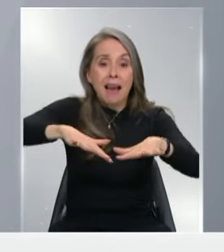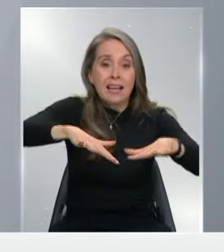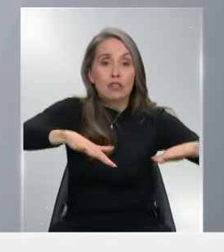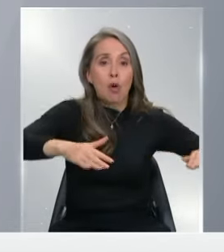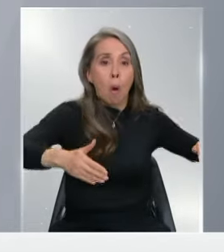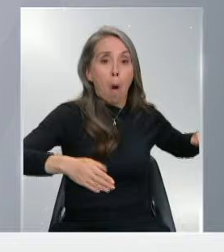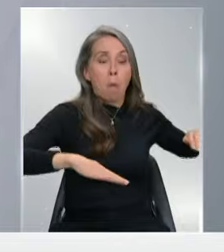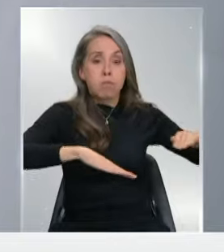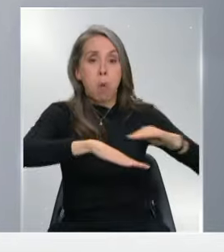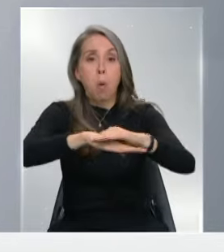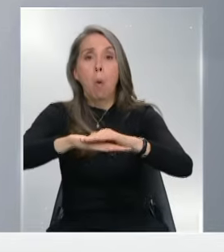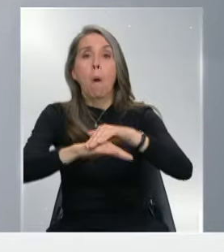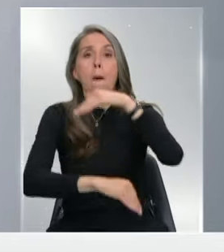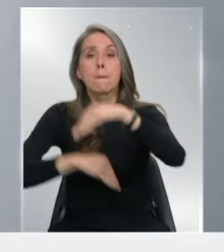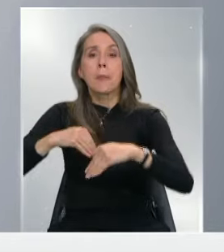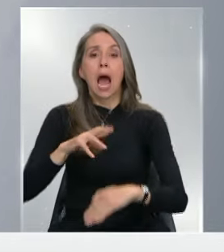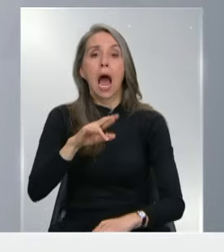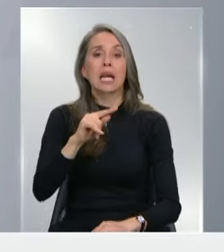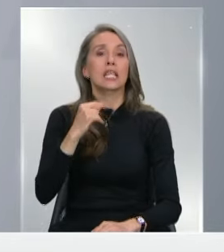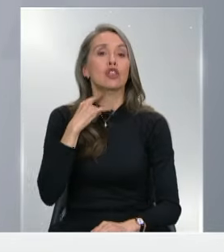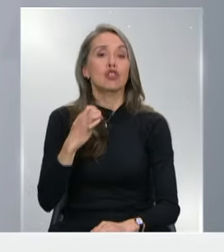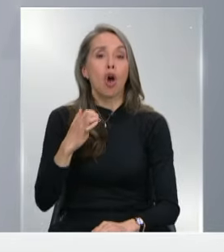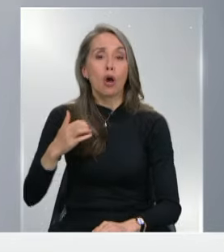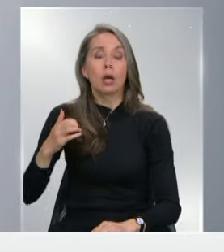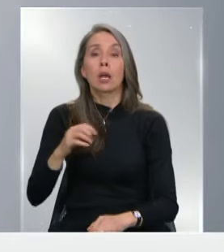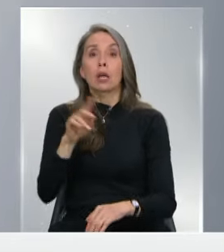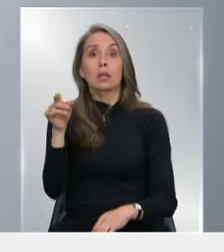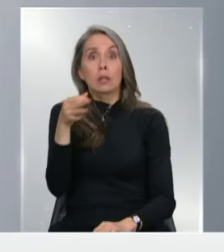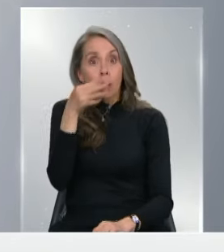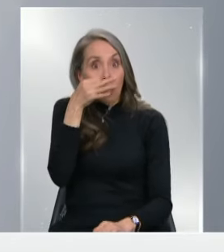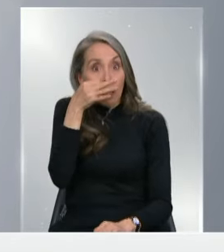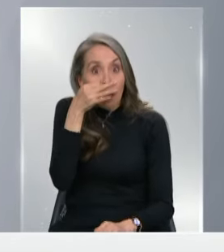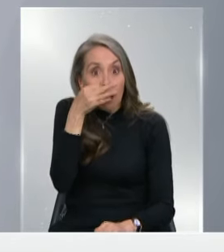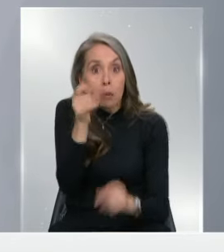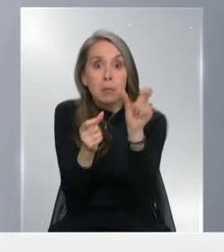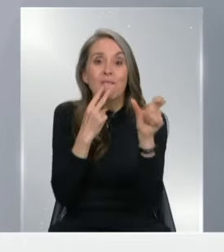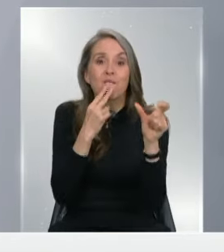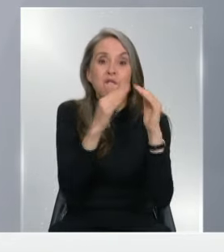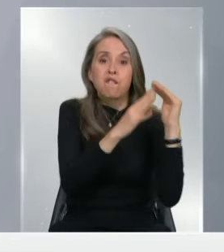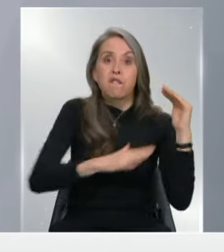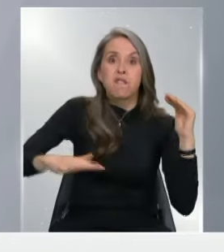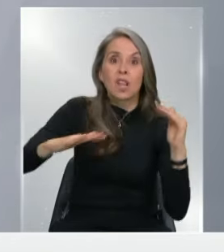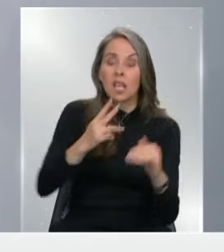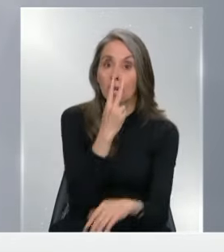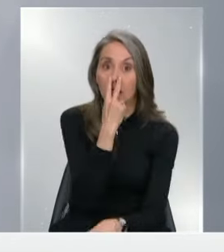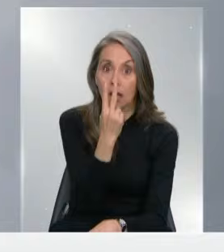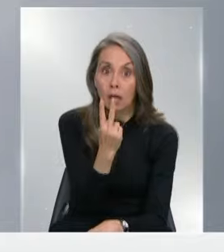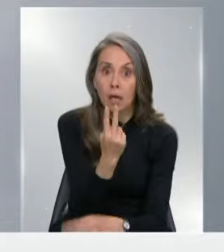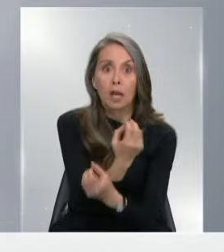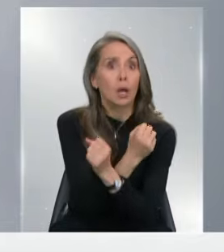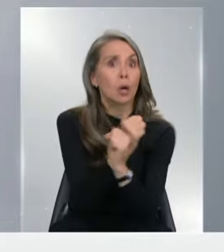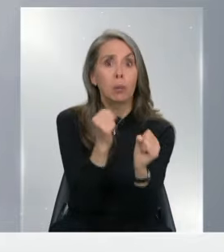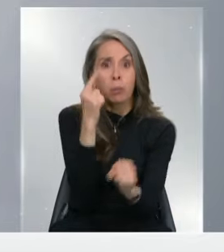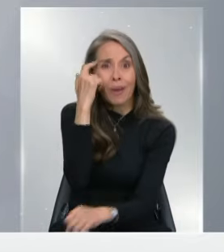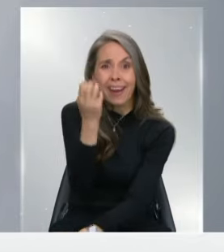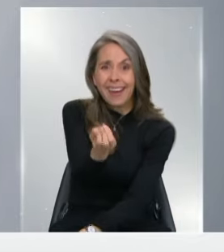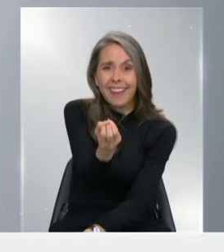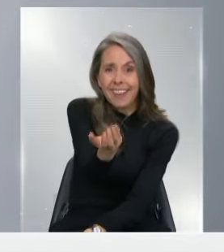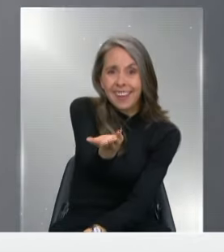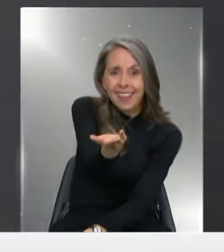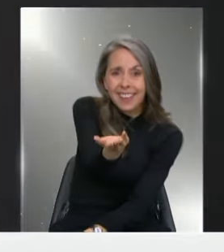en plena costa de Ritoque. Todo ante la mirada de residentes de la zona que no podían creer lo que estaba pasando.